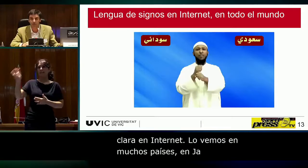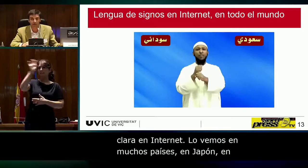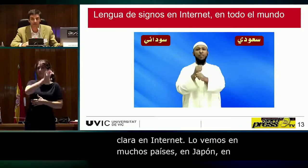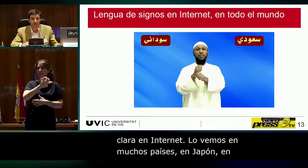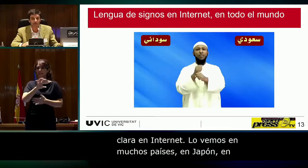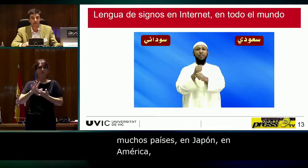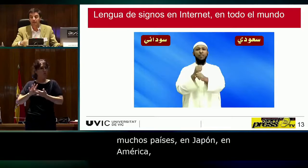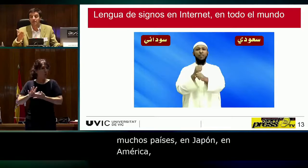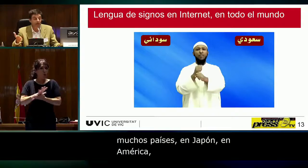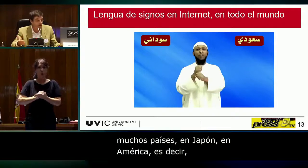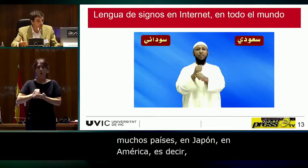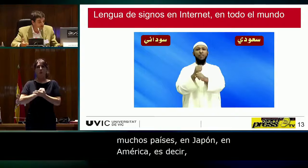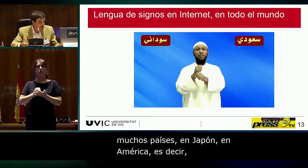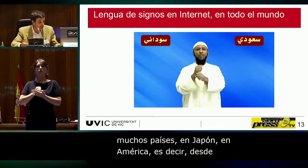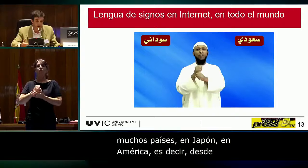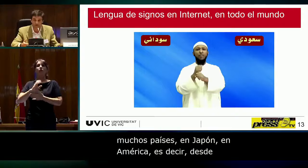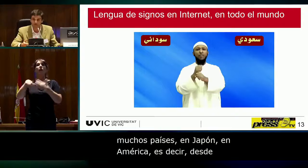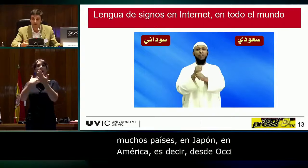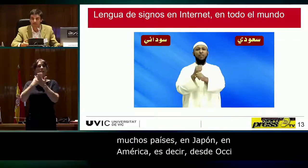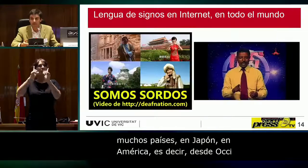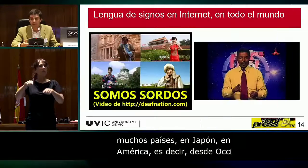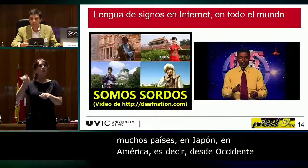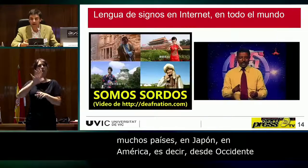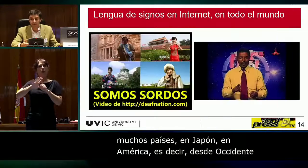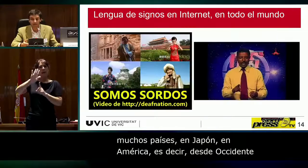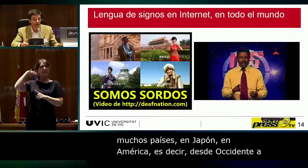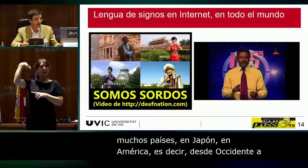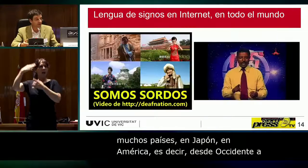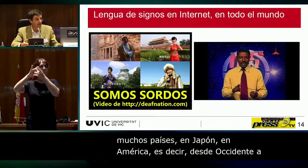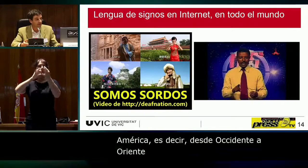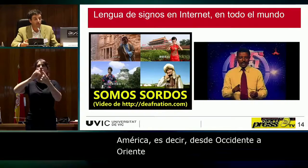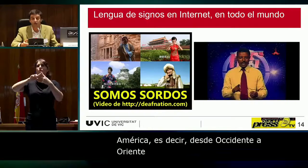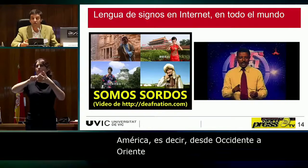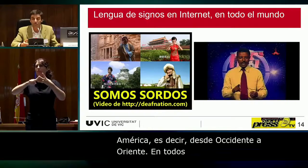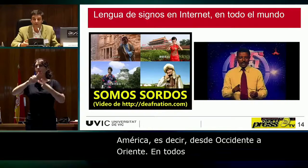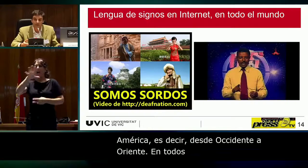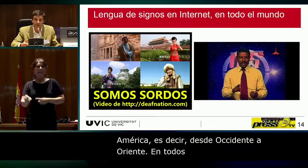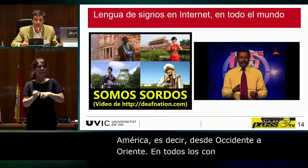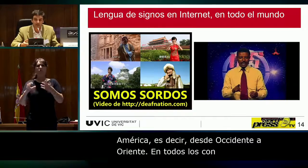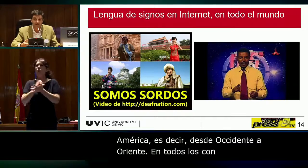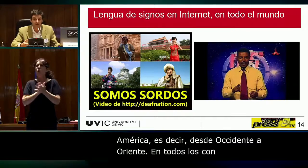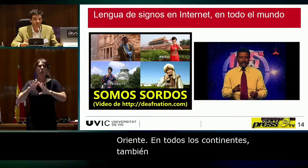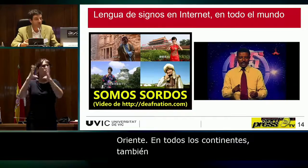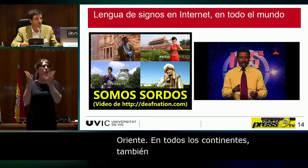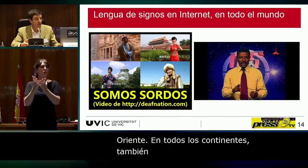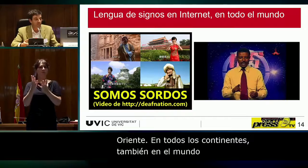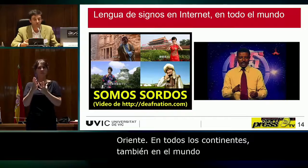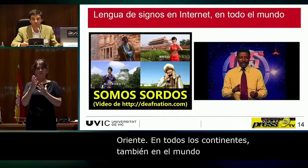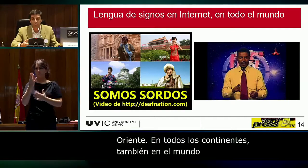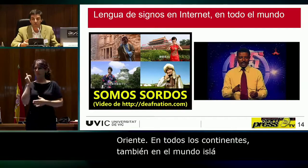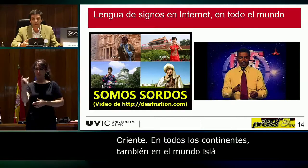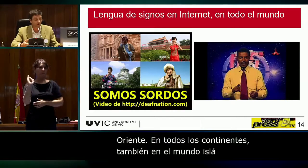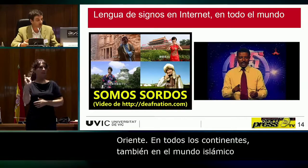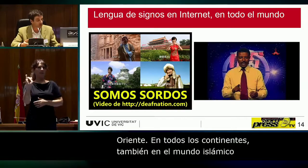los continentes, también en el mundo islámico, también en África. En los 5 continentes nos